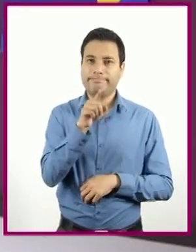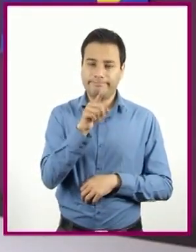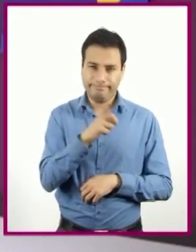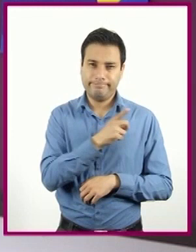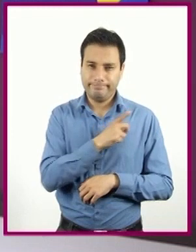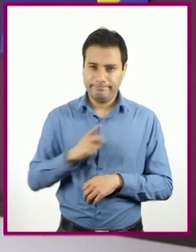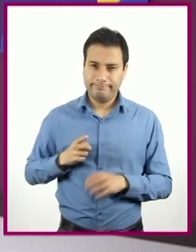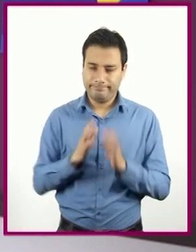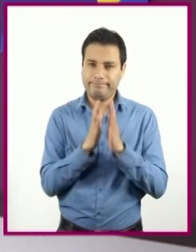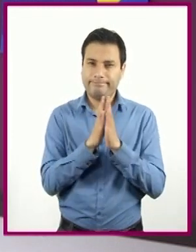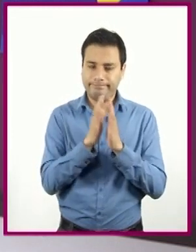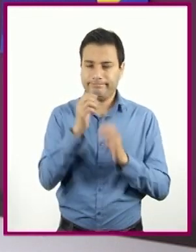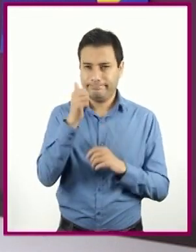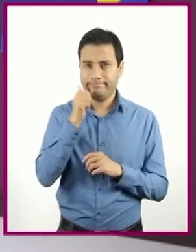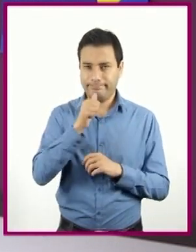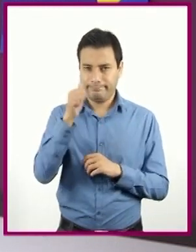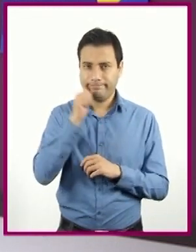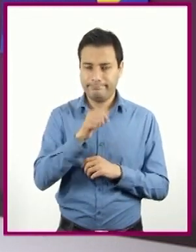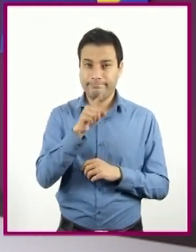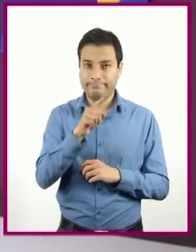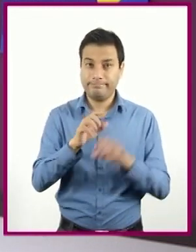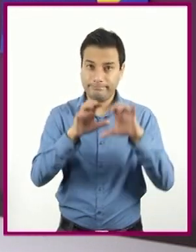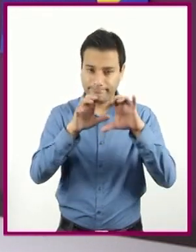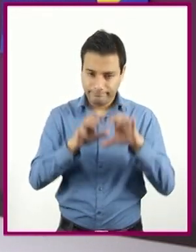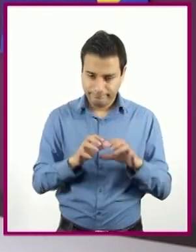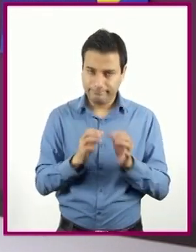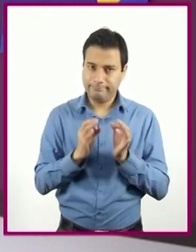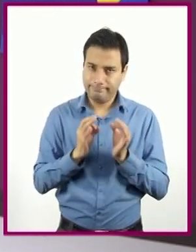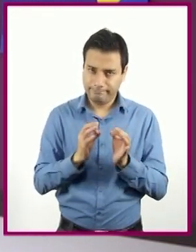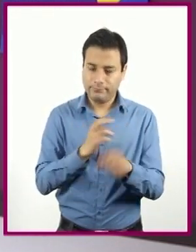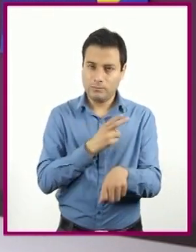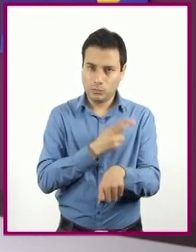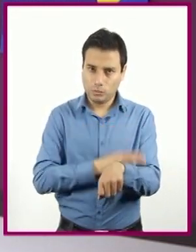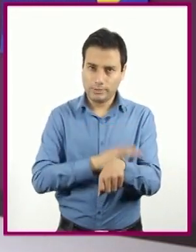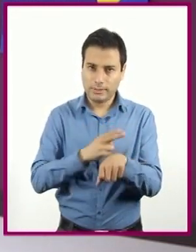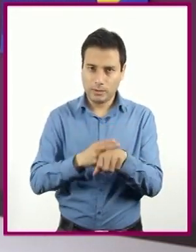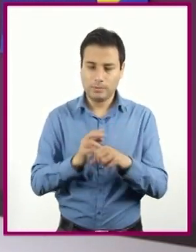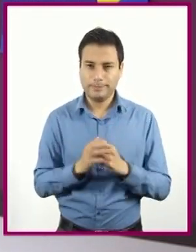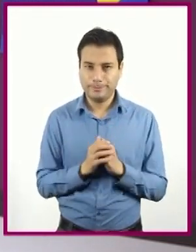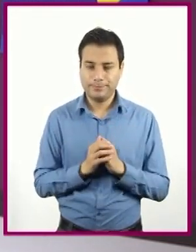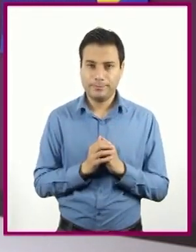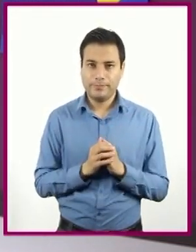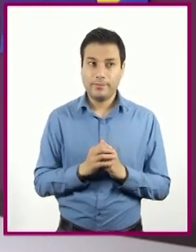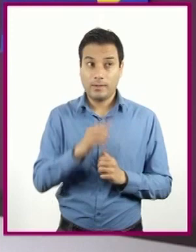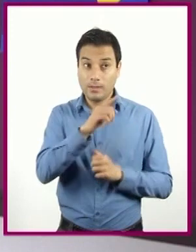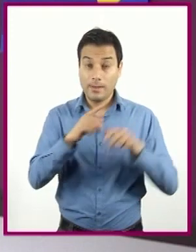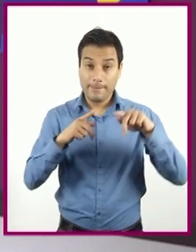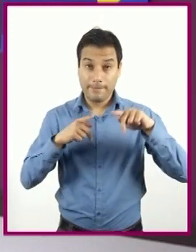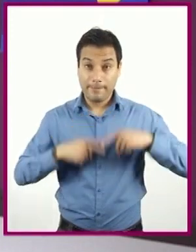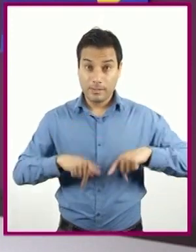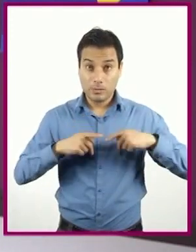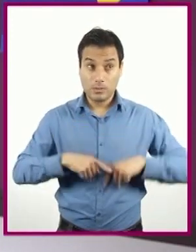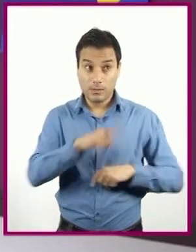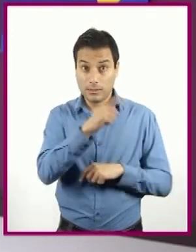de la información producida por otros sea ética y con ello contribuyan a dar el reconocimiento debido al esfuerzo de